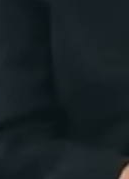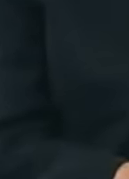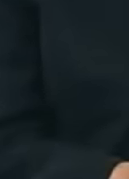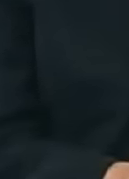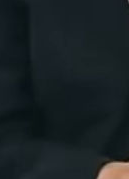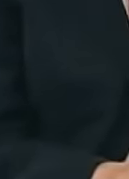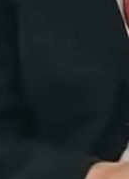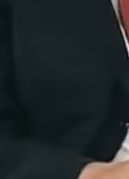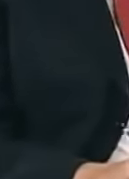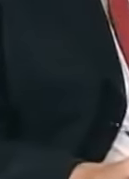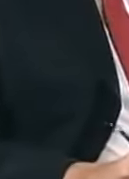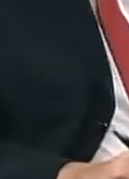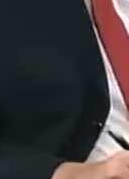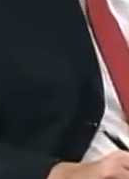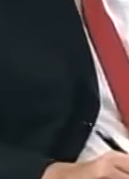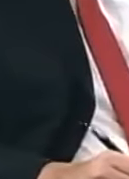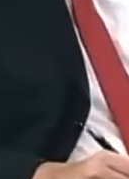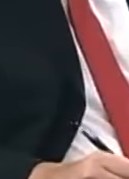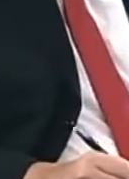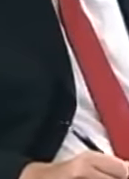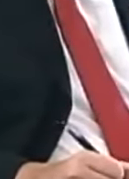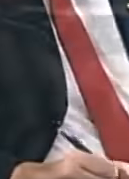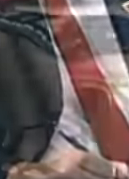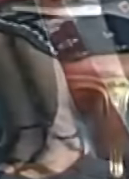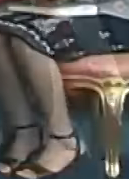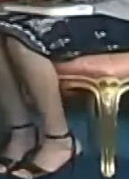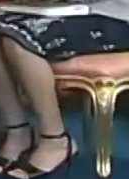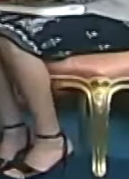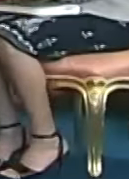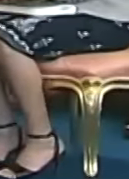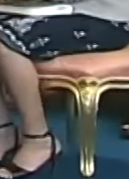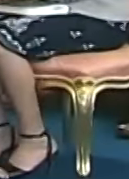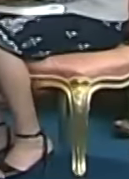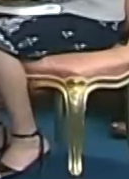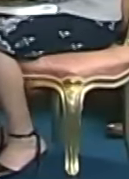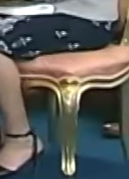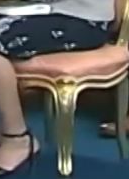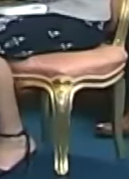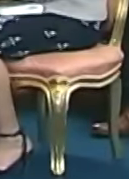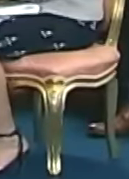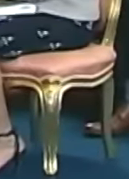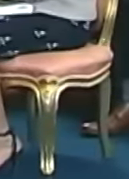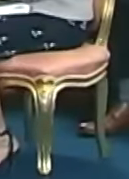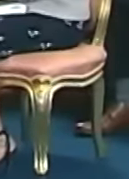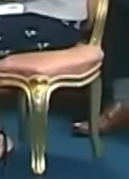derecho a la integridad territorial, por sus derechos constitucionales.